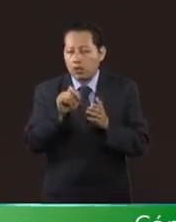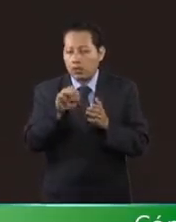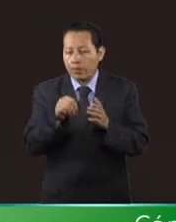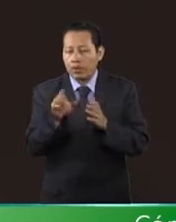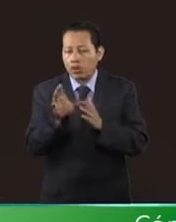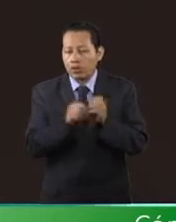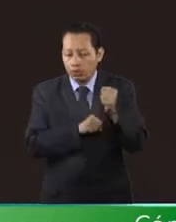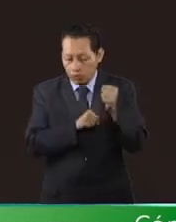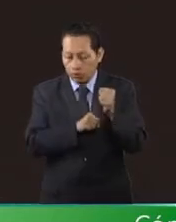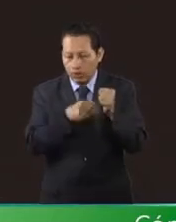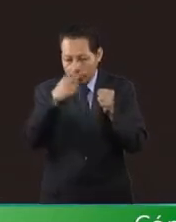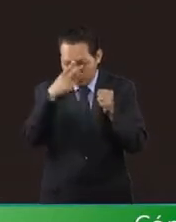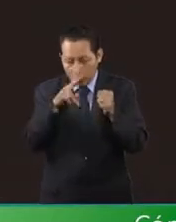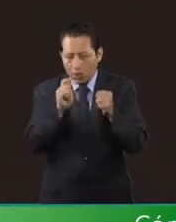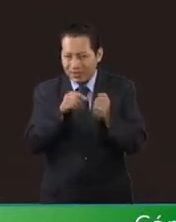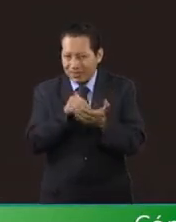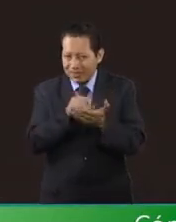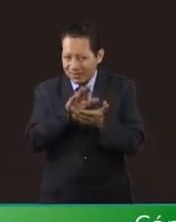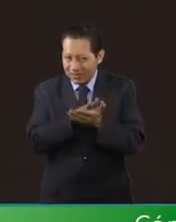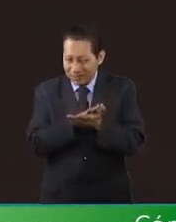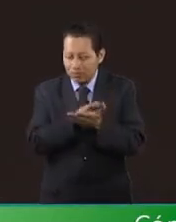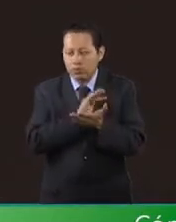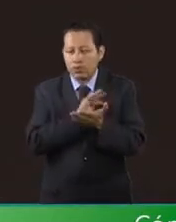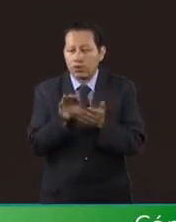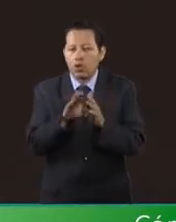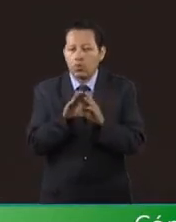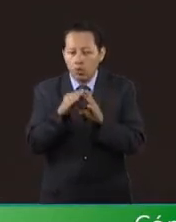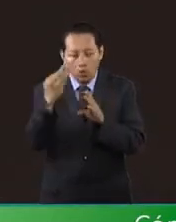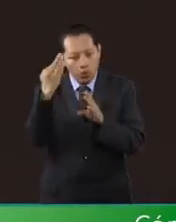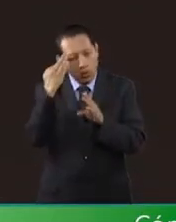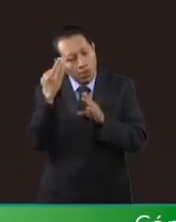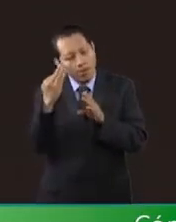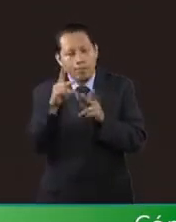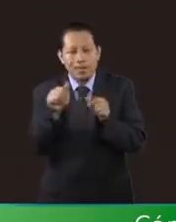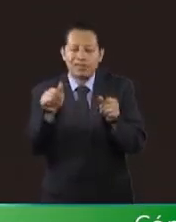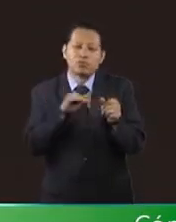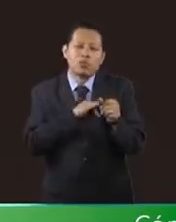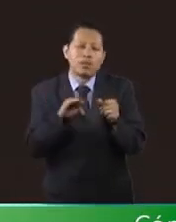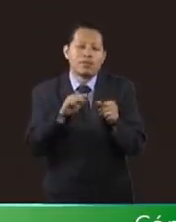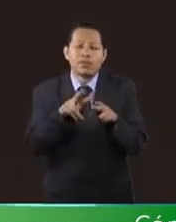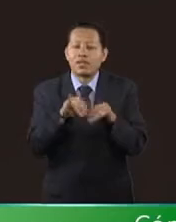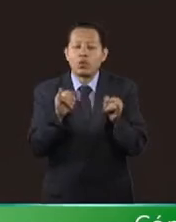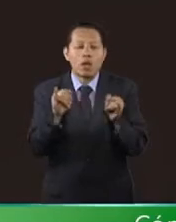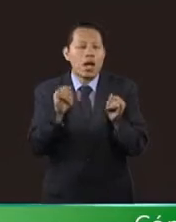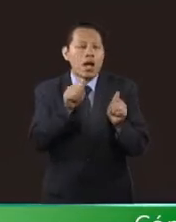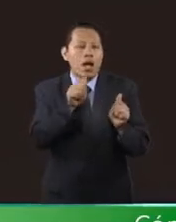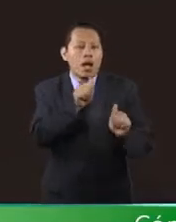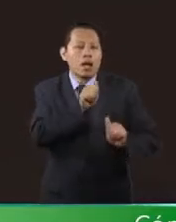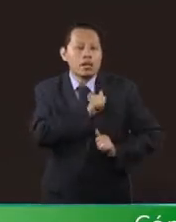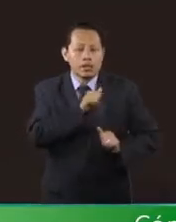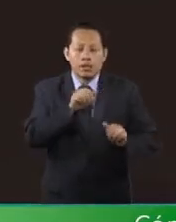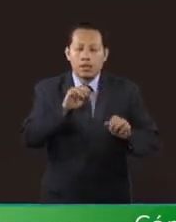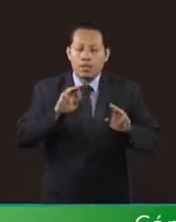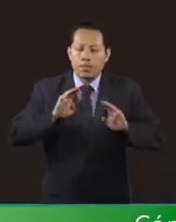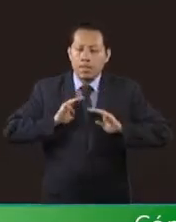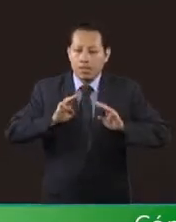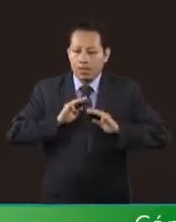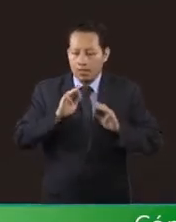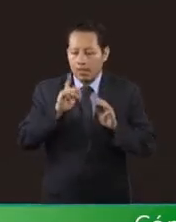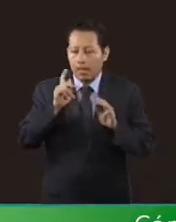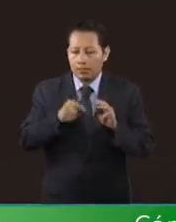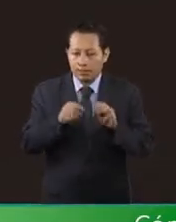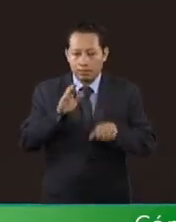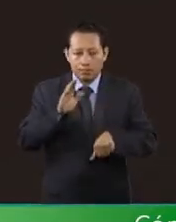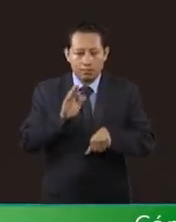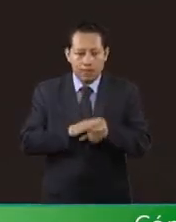de la Constitución, que establece: en tiempo de paz, ninguna autoridad militar puede ejercer más